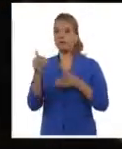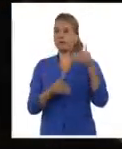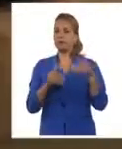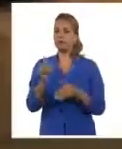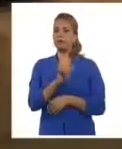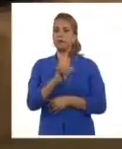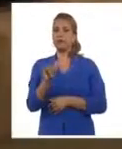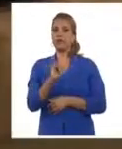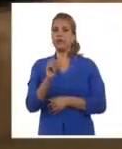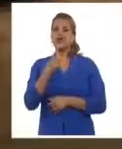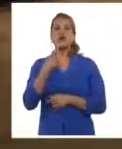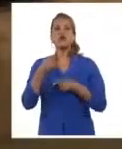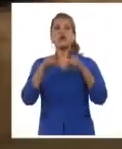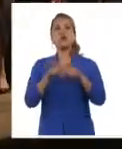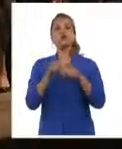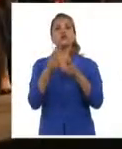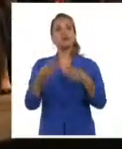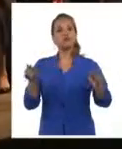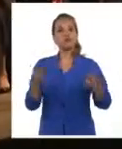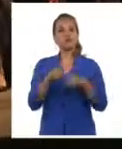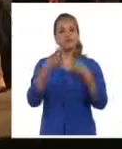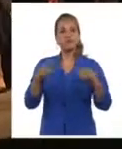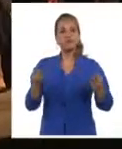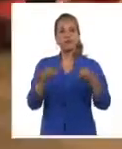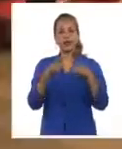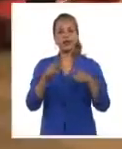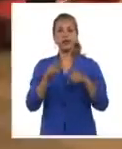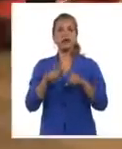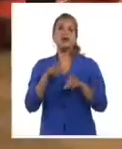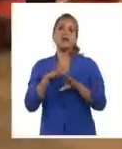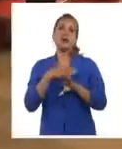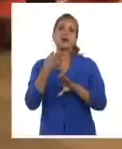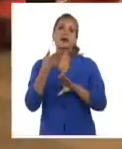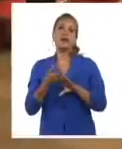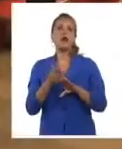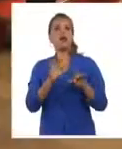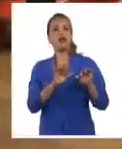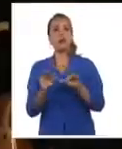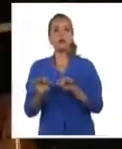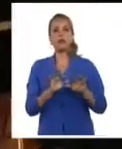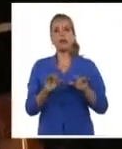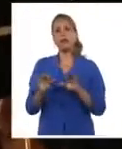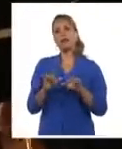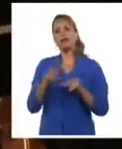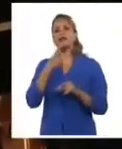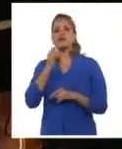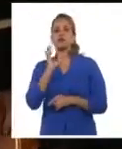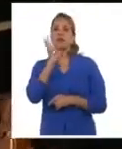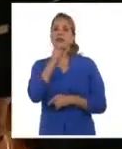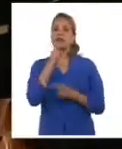acompañó primero a la orquesta en Rhapsody in Blue de Gershwin, para luego apropiarse del escenario y regalar en